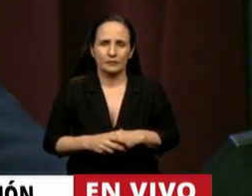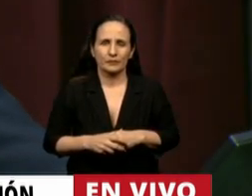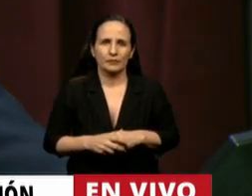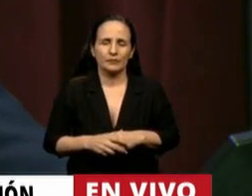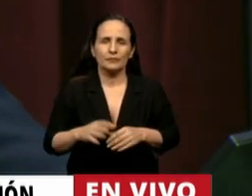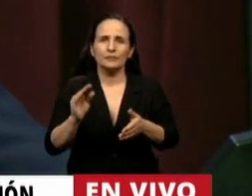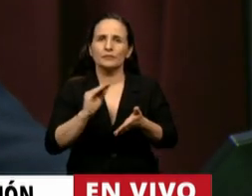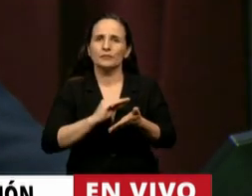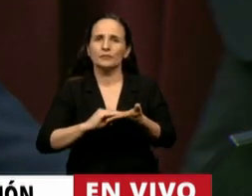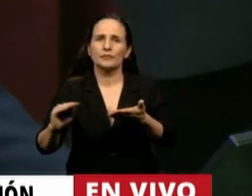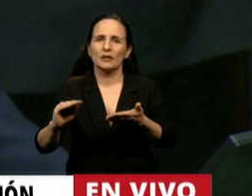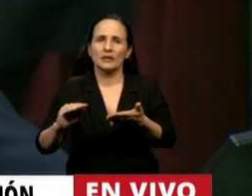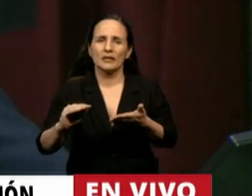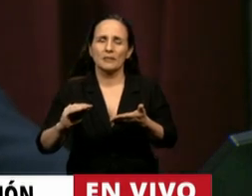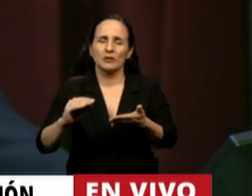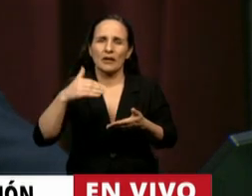diputada Mariana